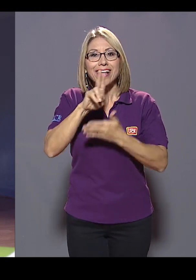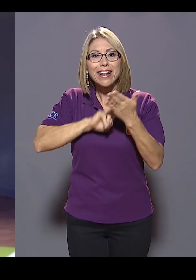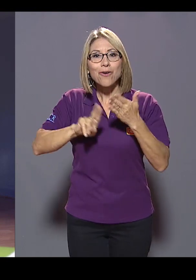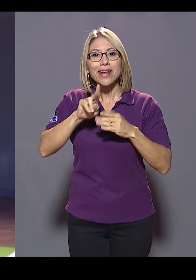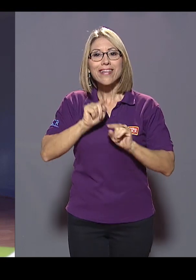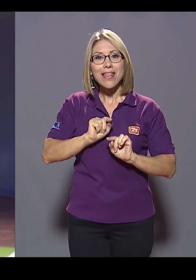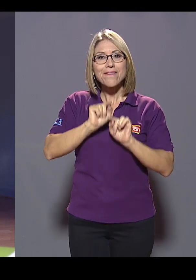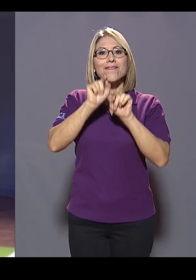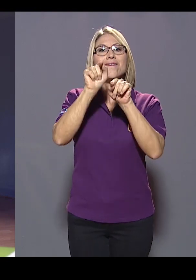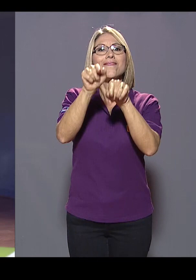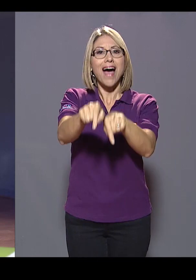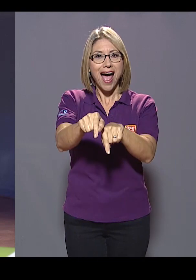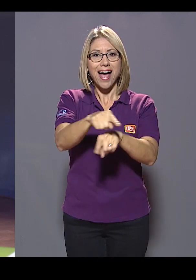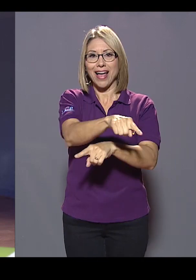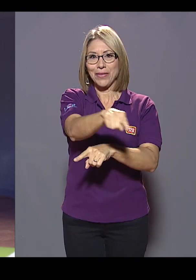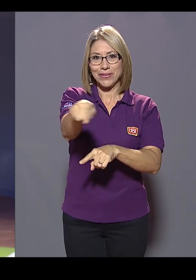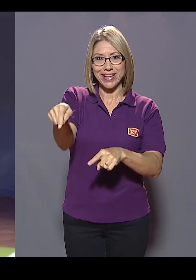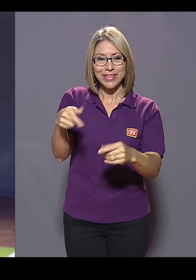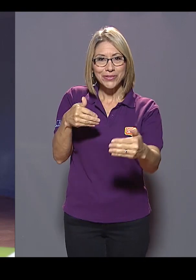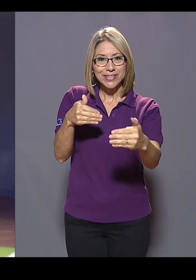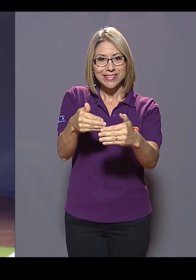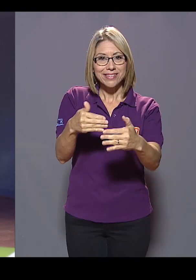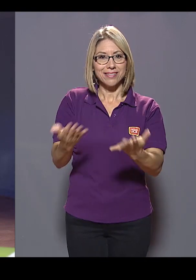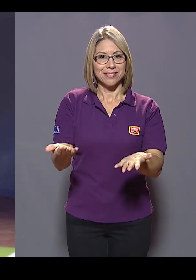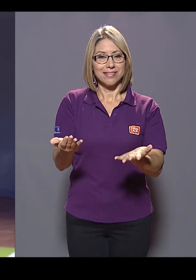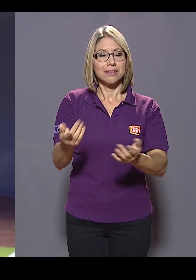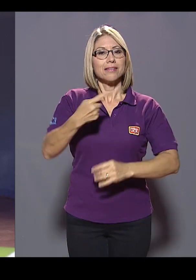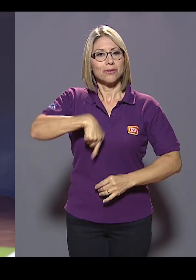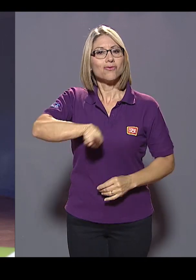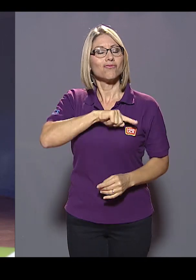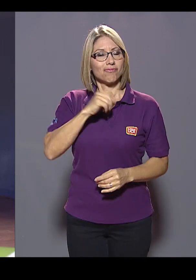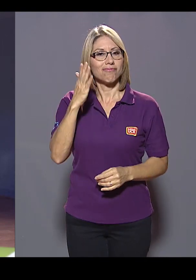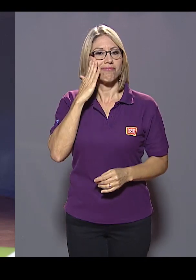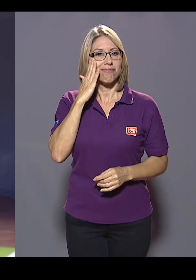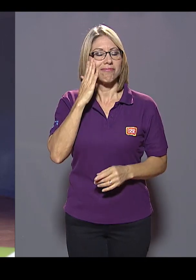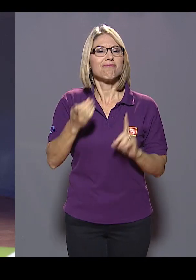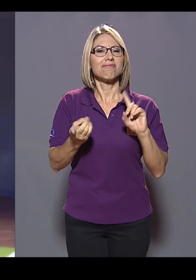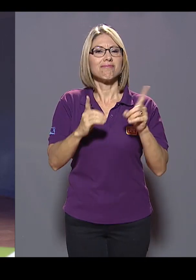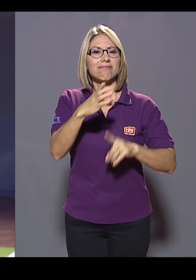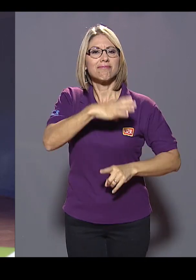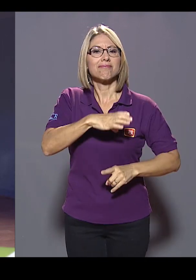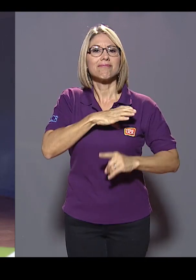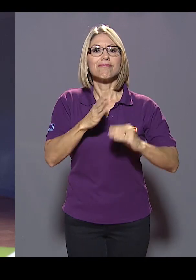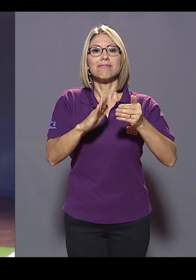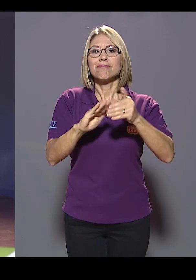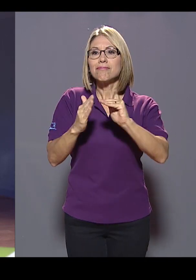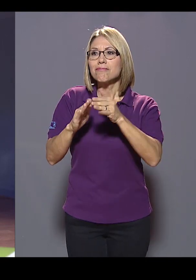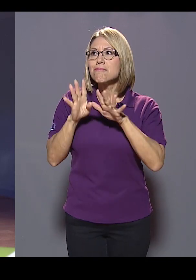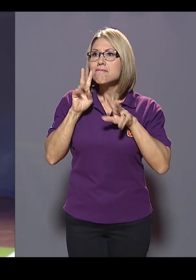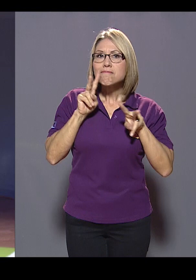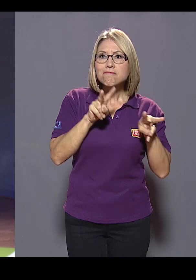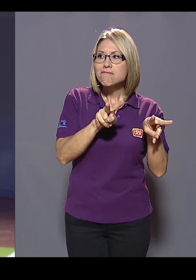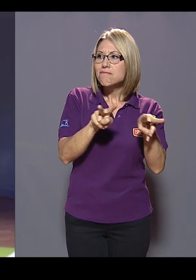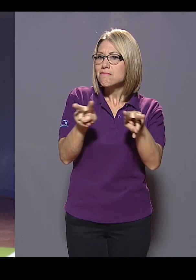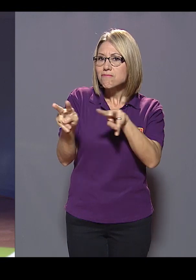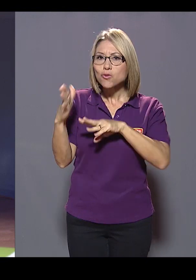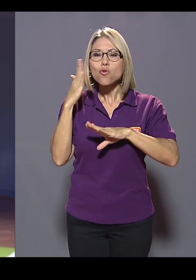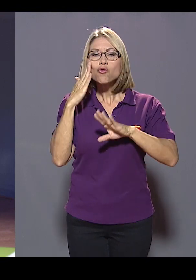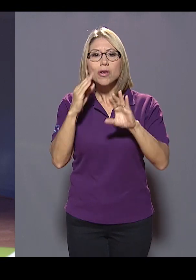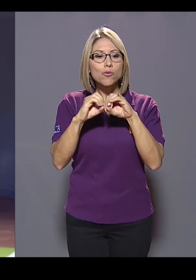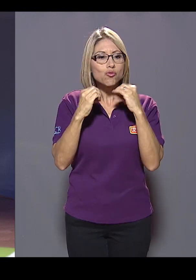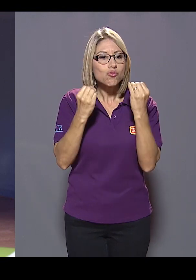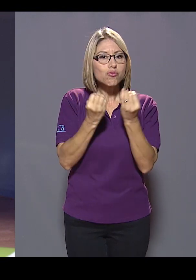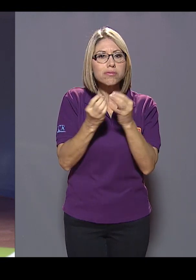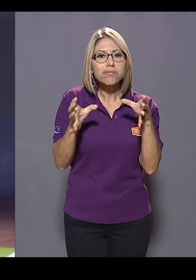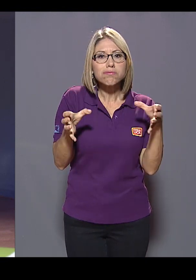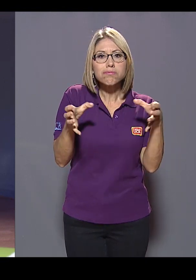universidad va hacia donde ellos están. Entonces conocemos las condiciones de la comunidad, conocemos el movimiento,